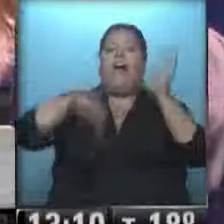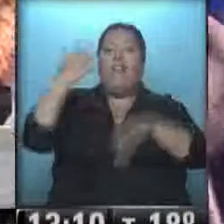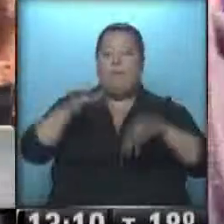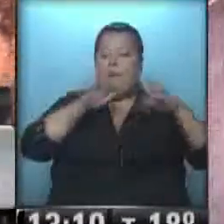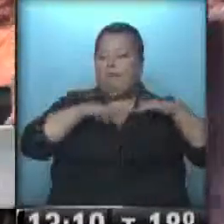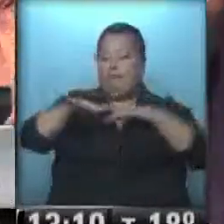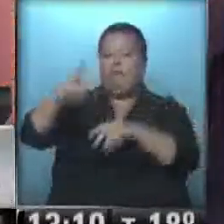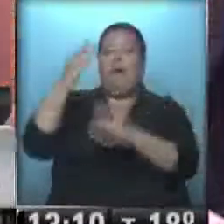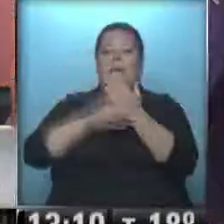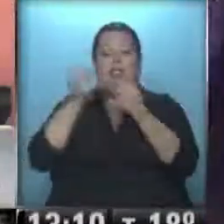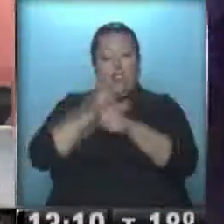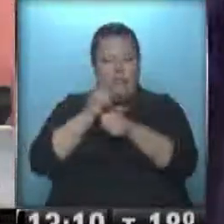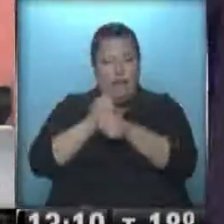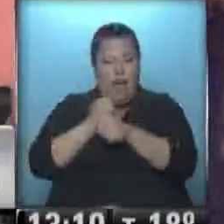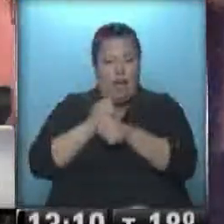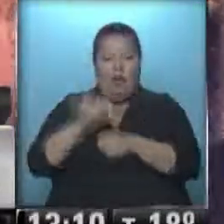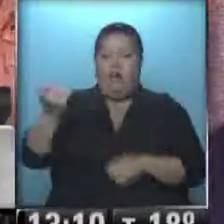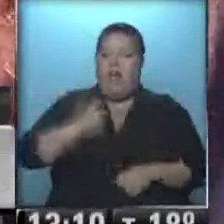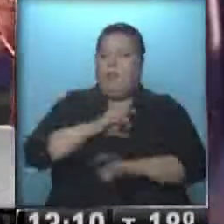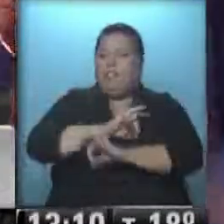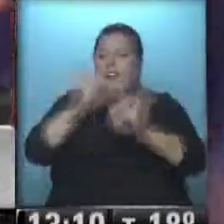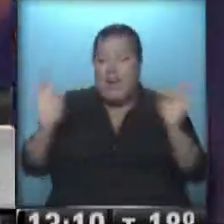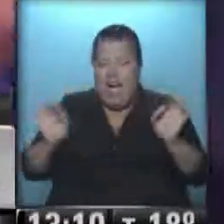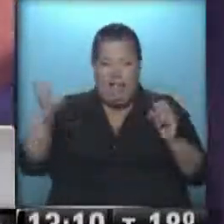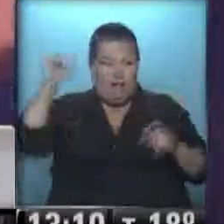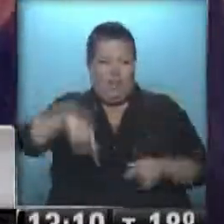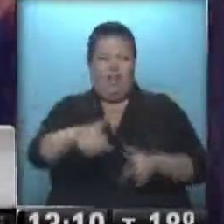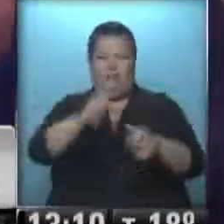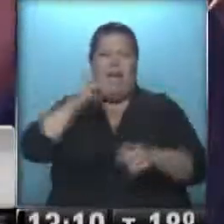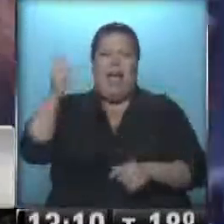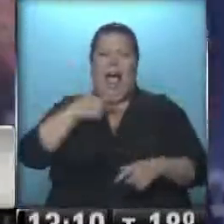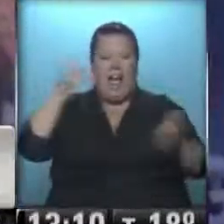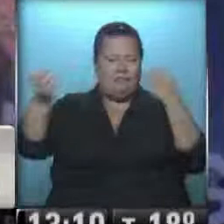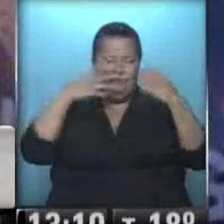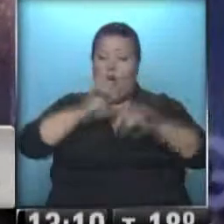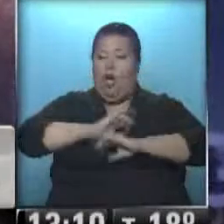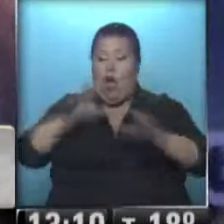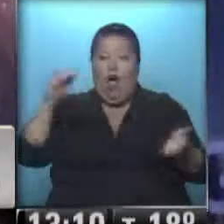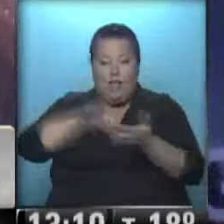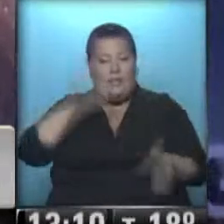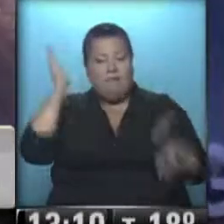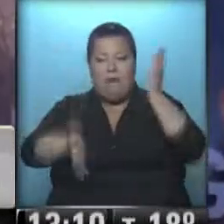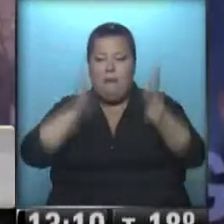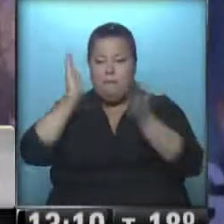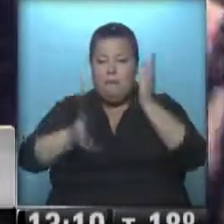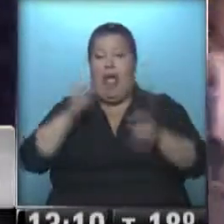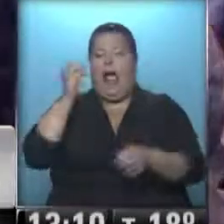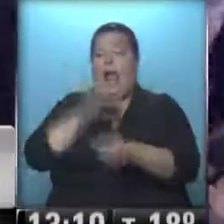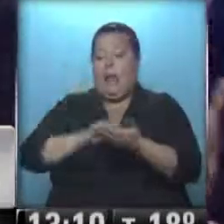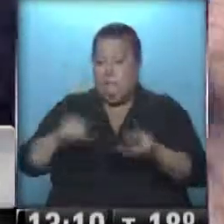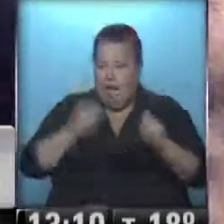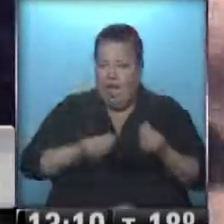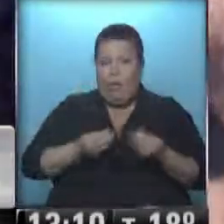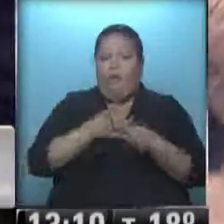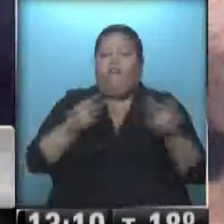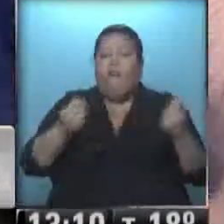caravana al Ministerio de Trabajo y no me dio aviso de ningún tipo, vinieron, nos tiraron el gas pimienta, una barbaridad, una nueva represión al servicio de la empresa. ¿Cuándo se termina esto? Hace